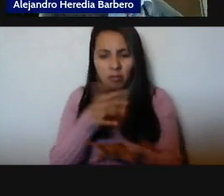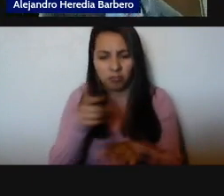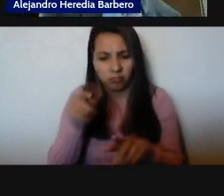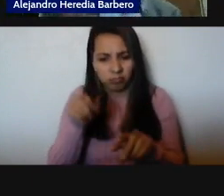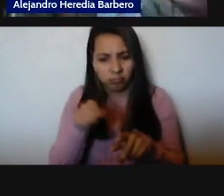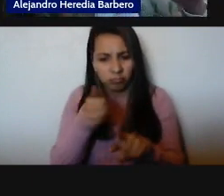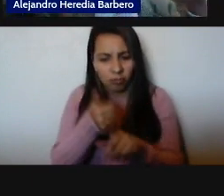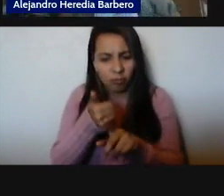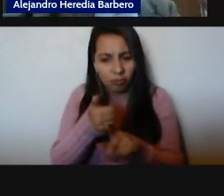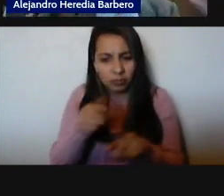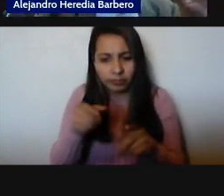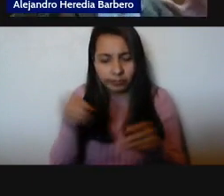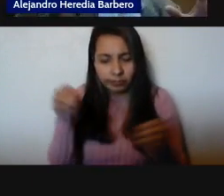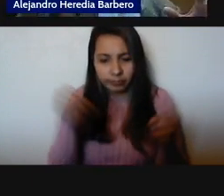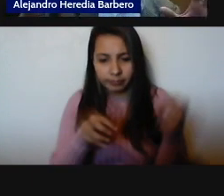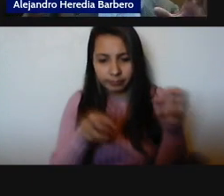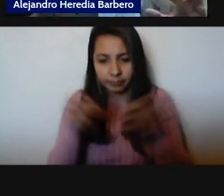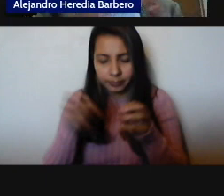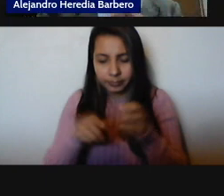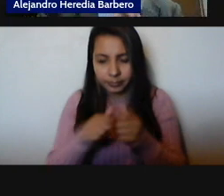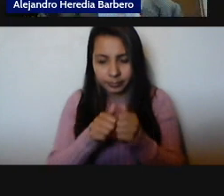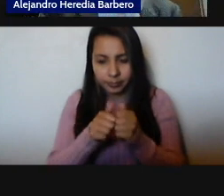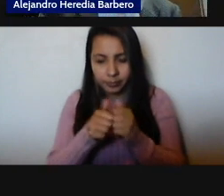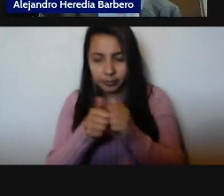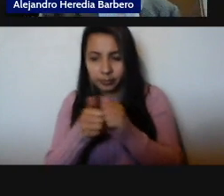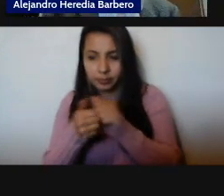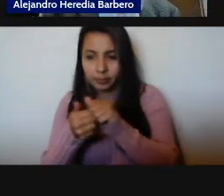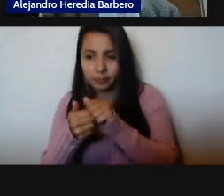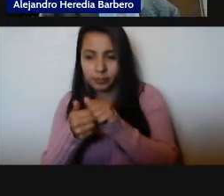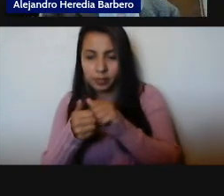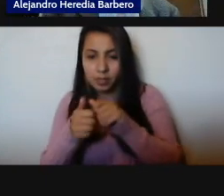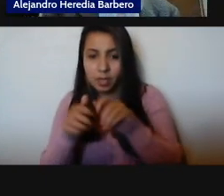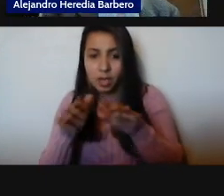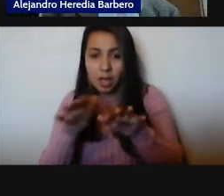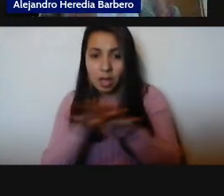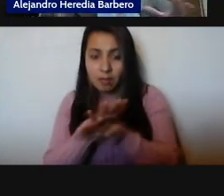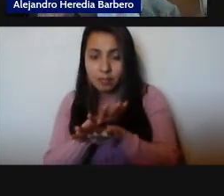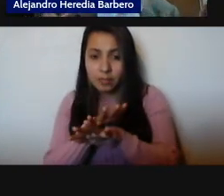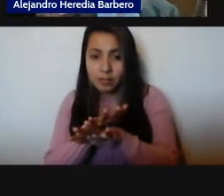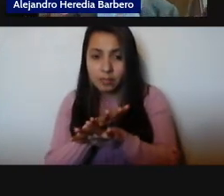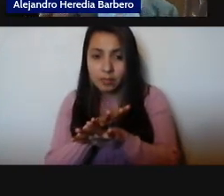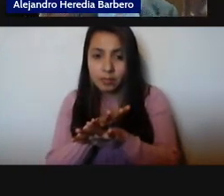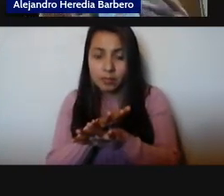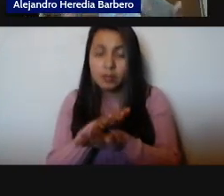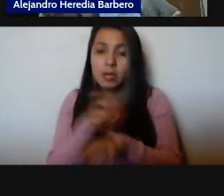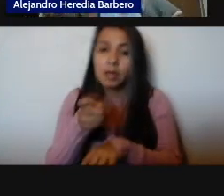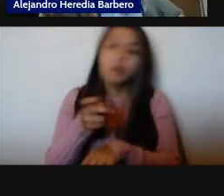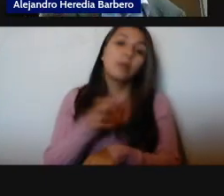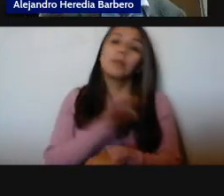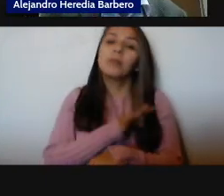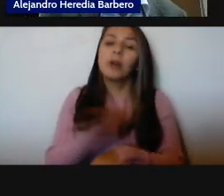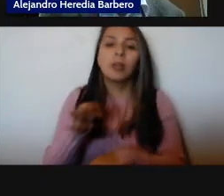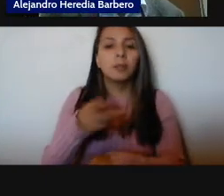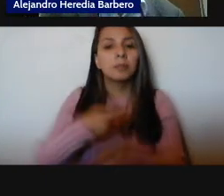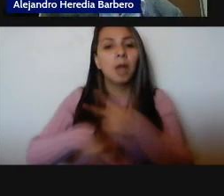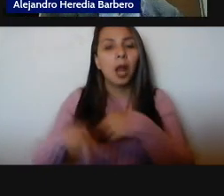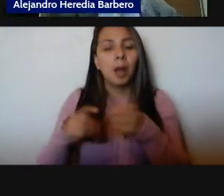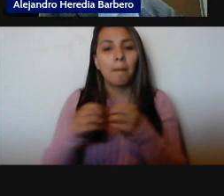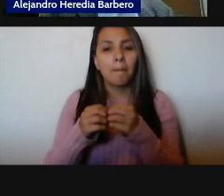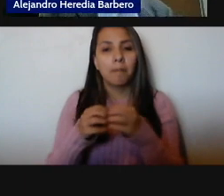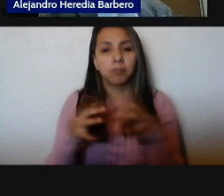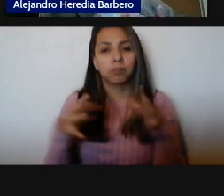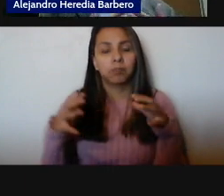de que pequeños cambios en la fisicoquímica local de este tipo de medios pueden causar este